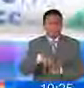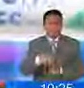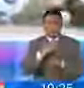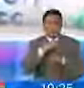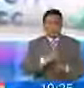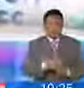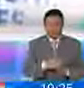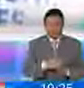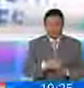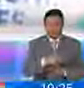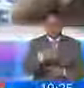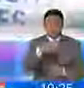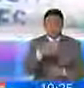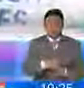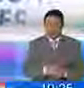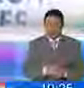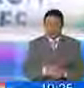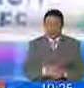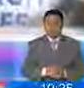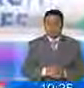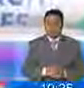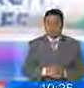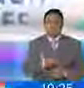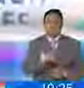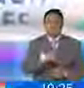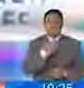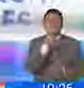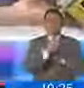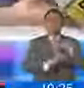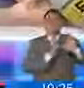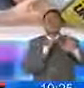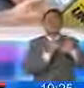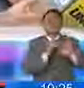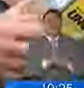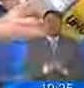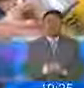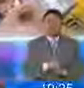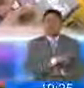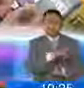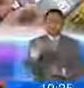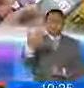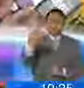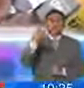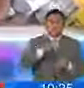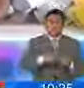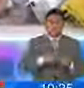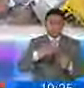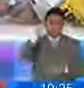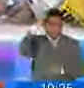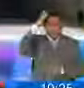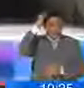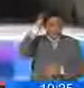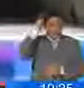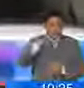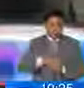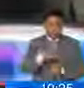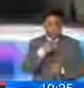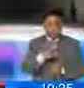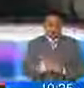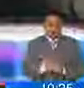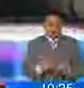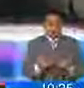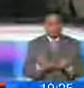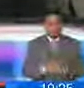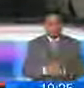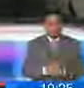al noroccidente y peor aún a San José del Condado. El alcalde de Quito, Mauricio Rodas, mencionó que no se puede anteponer el